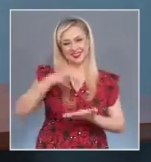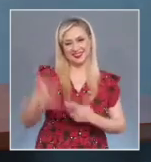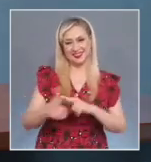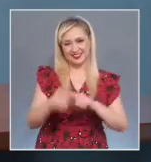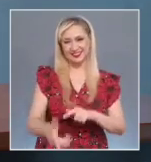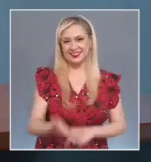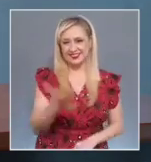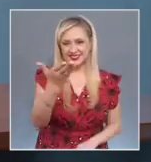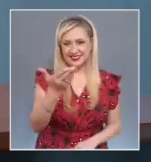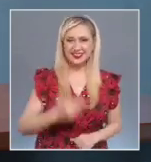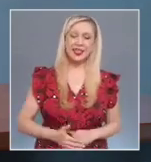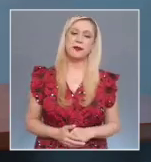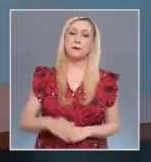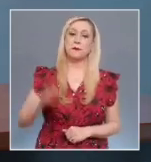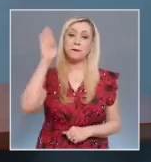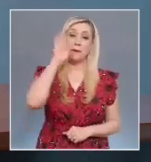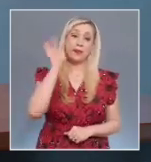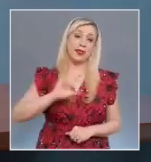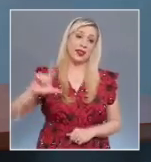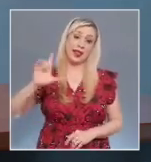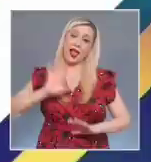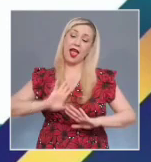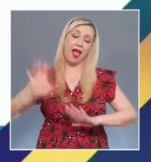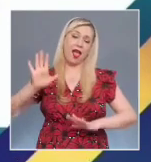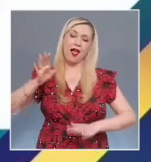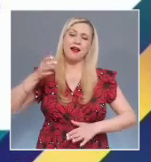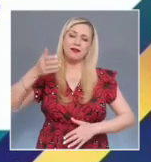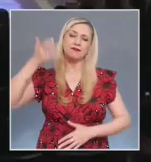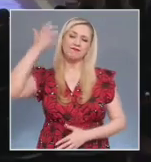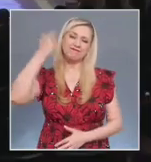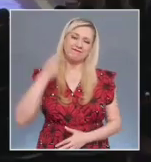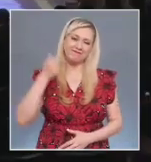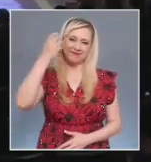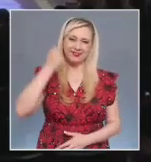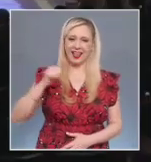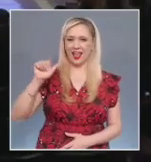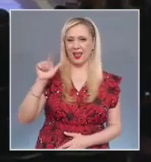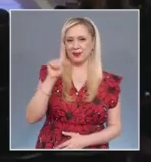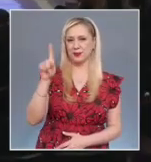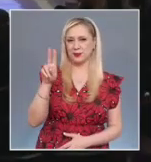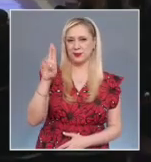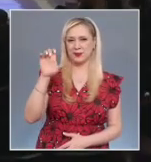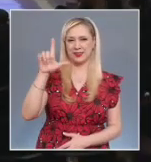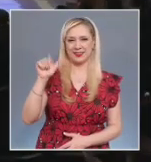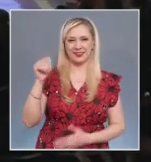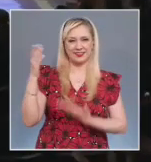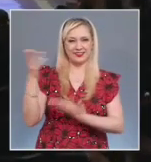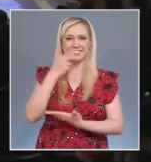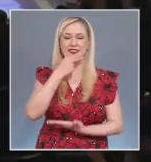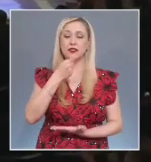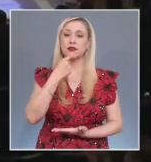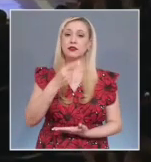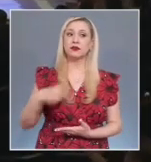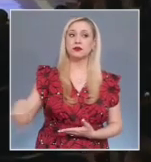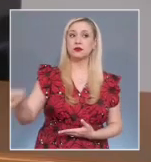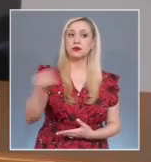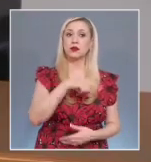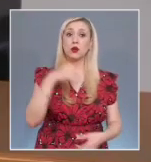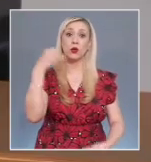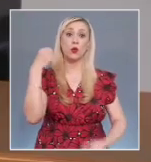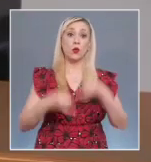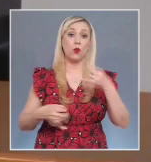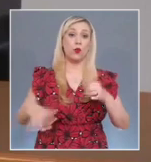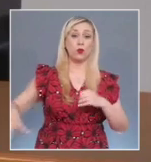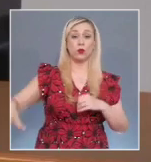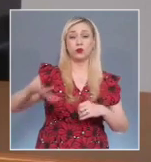El ministro en retiro, Mariano Azuela, aseguró que el comportamiento indebido de algunos juzgadores podría dañar a todo el Poder Judicial. Por